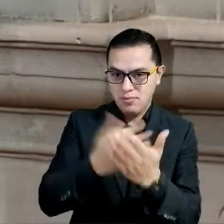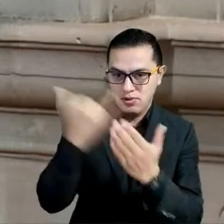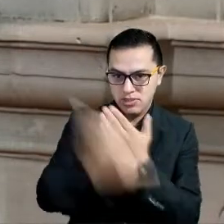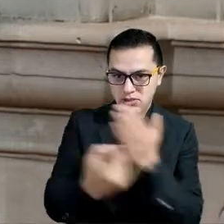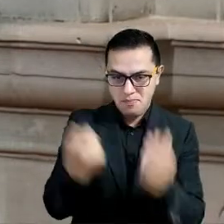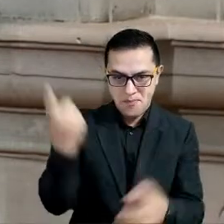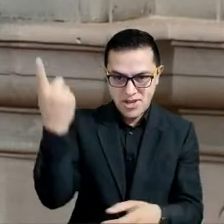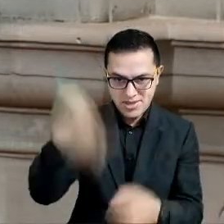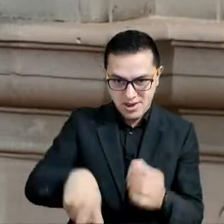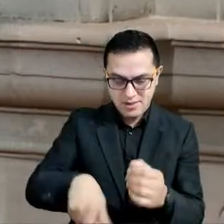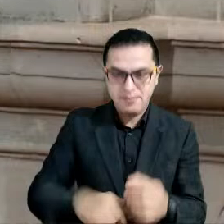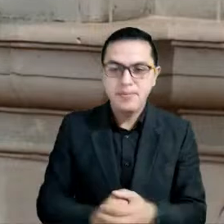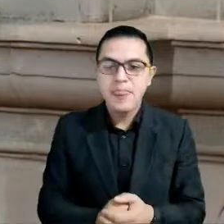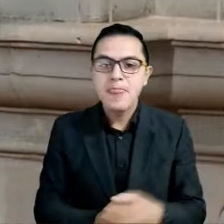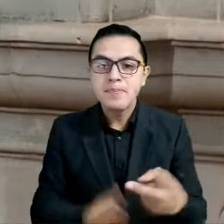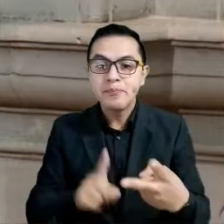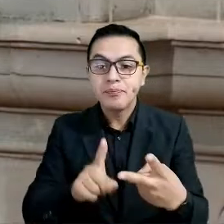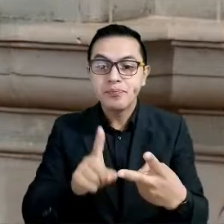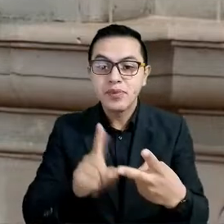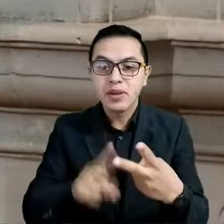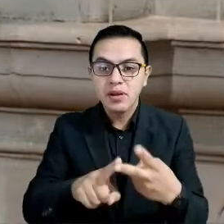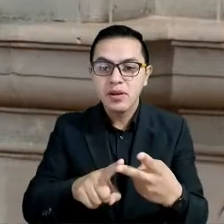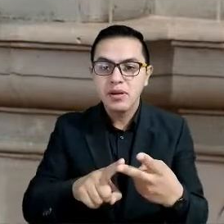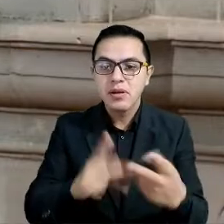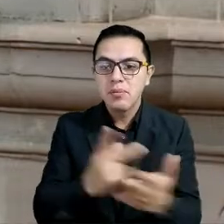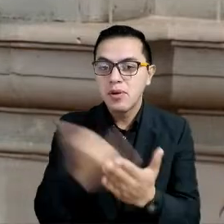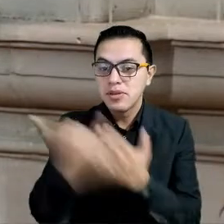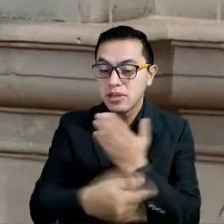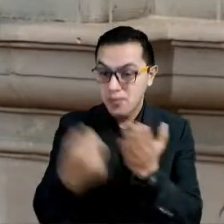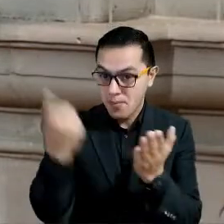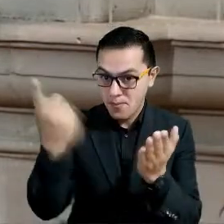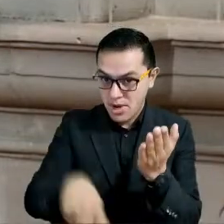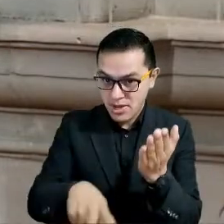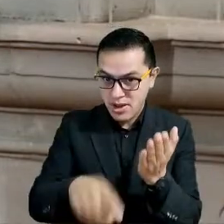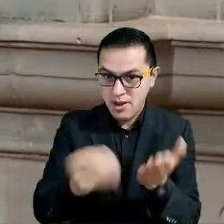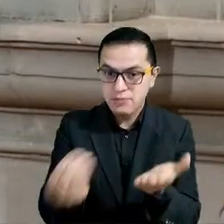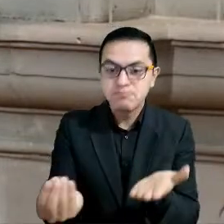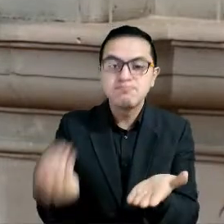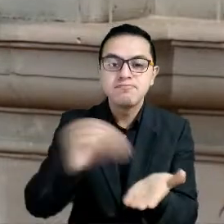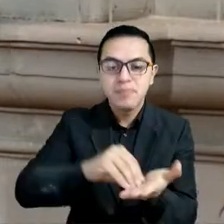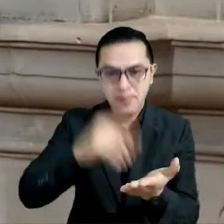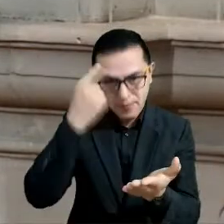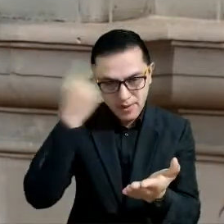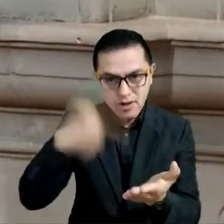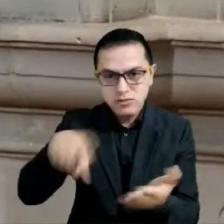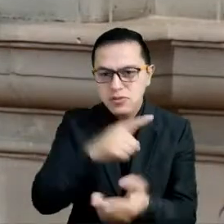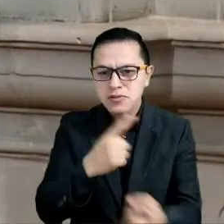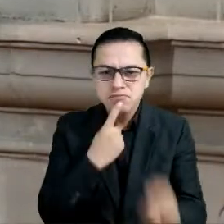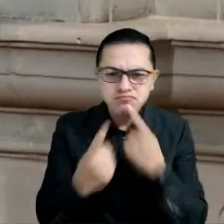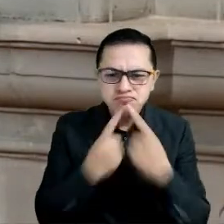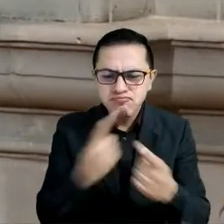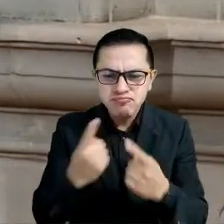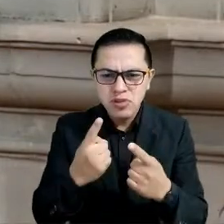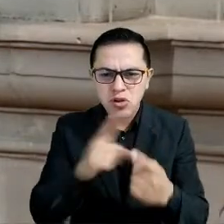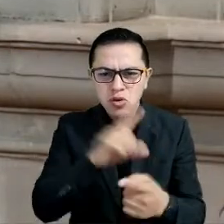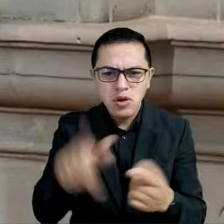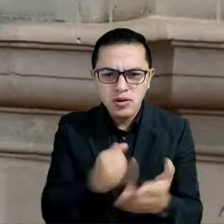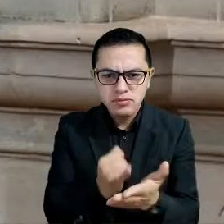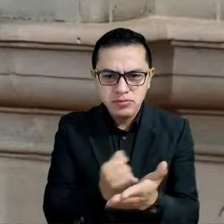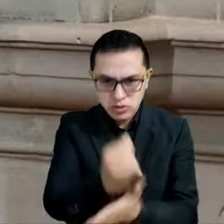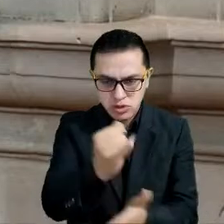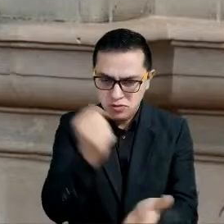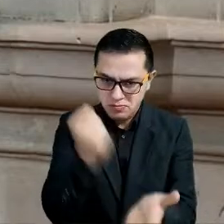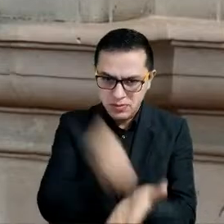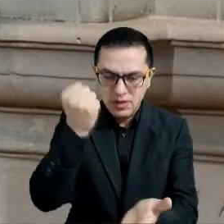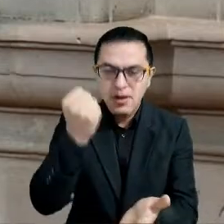Segundo, se adjunta el proyecto de decreto para que previa discusión y en su caso aprobación por el Pleno Legislativo se